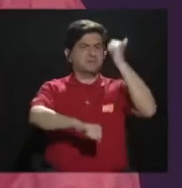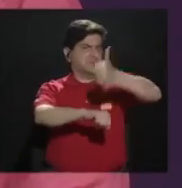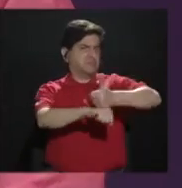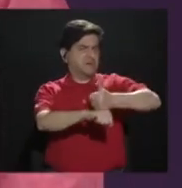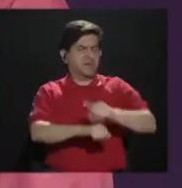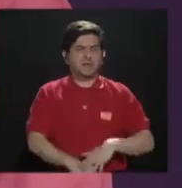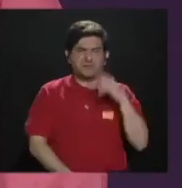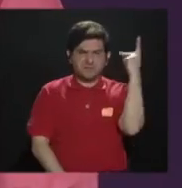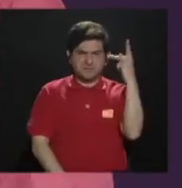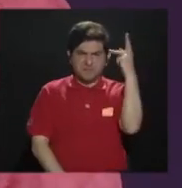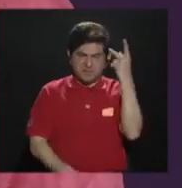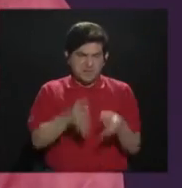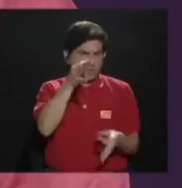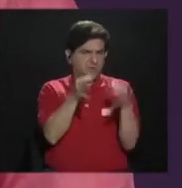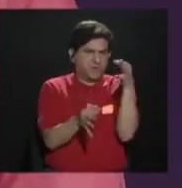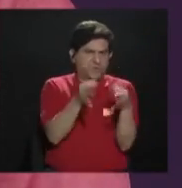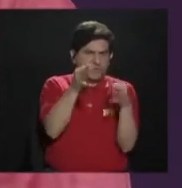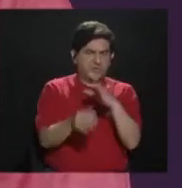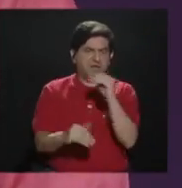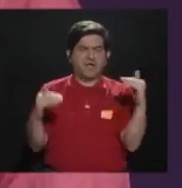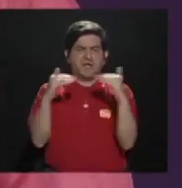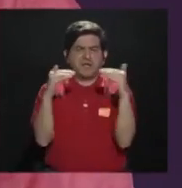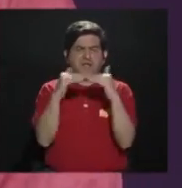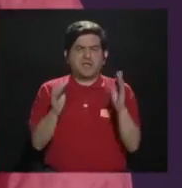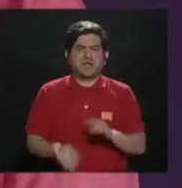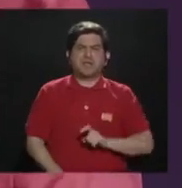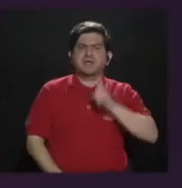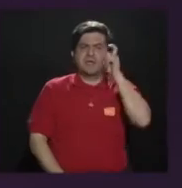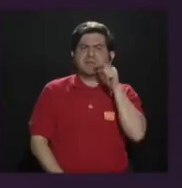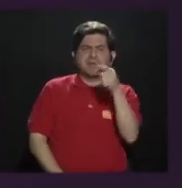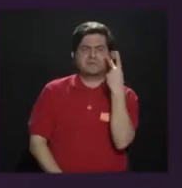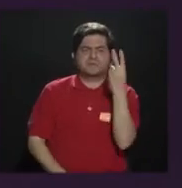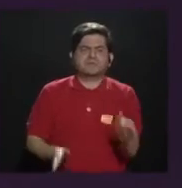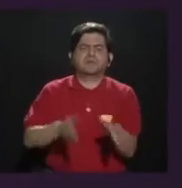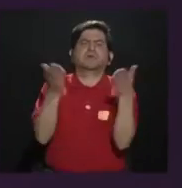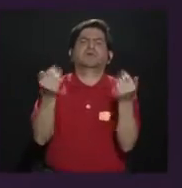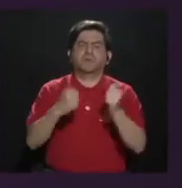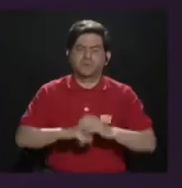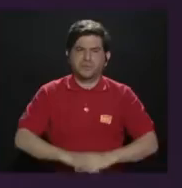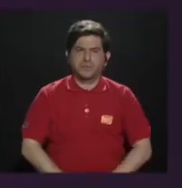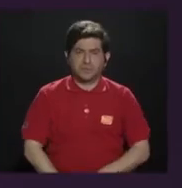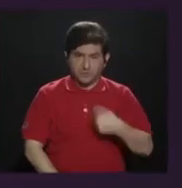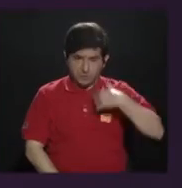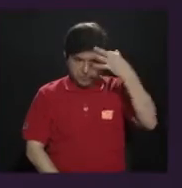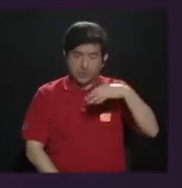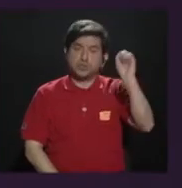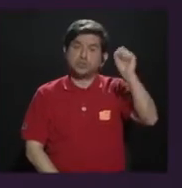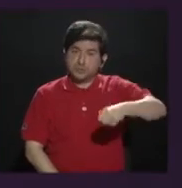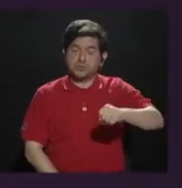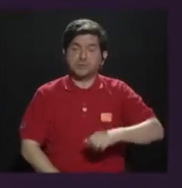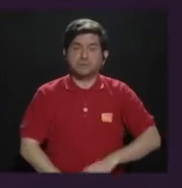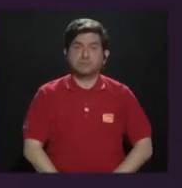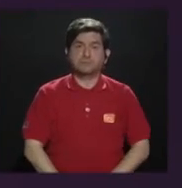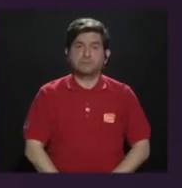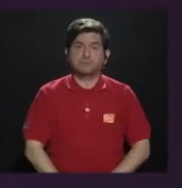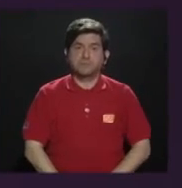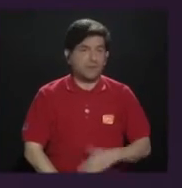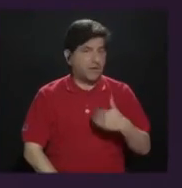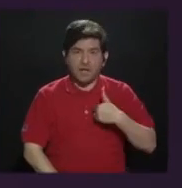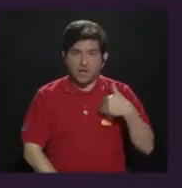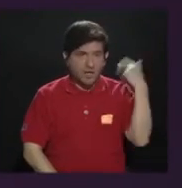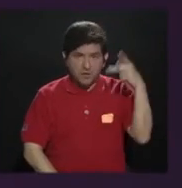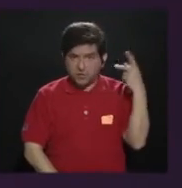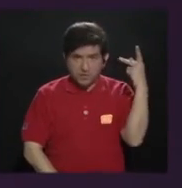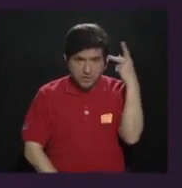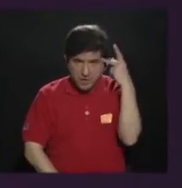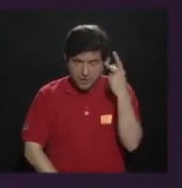en términos de las políticas de justicia y equidad de género? ¿Cómo lo ves vos eso? Yo creo que sí, o sea, que entre no tener la política de